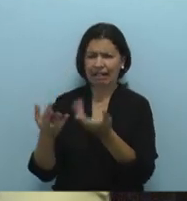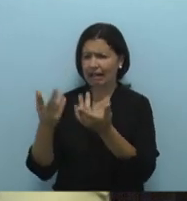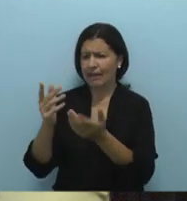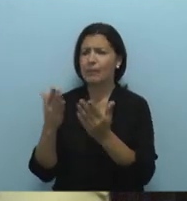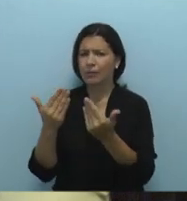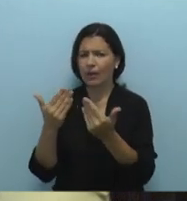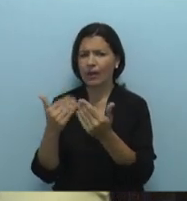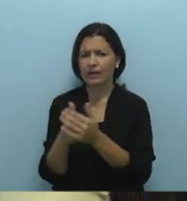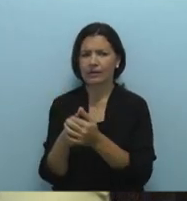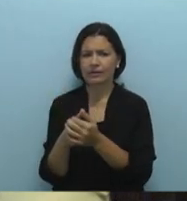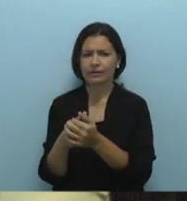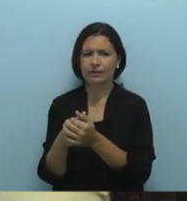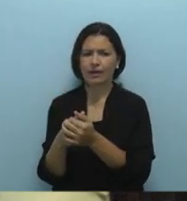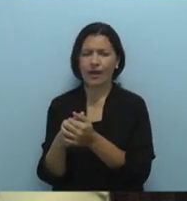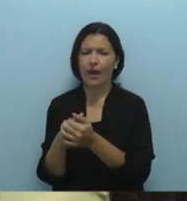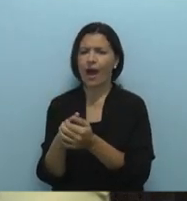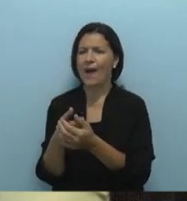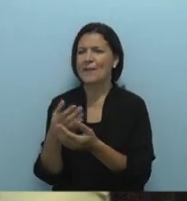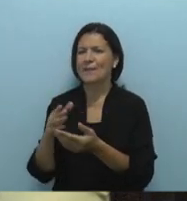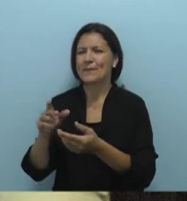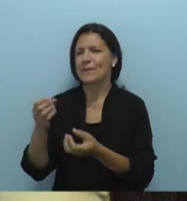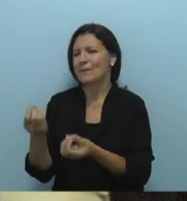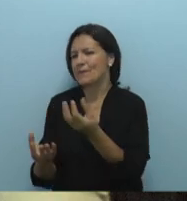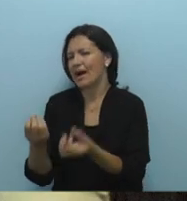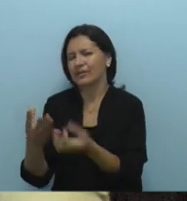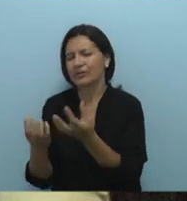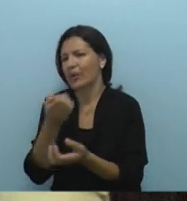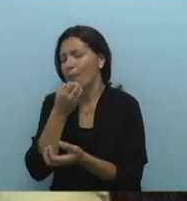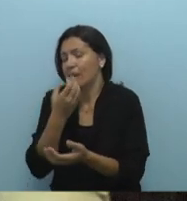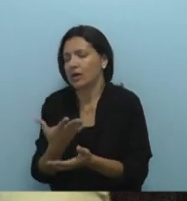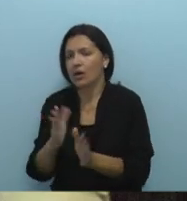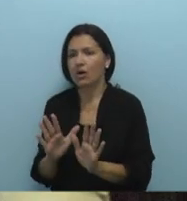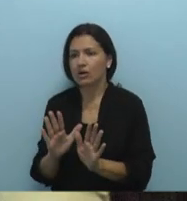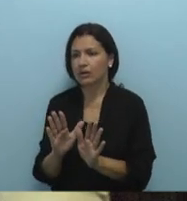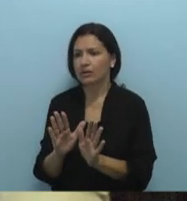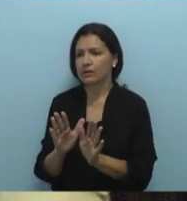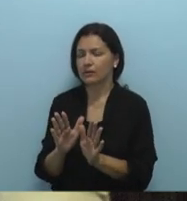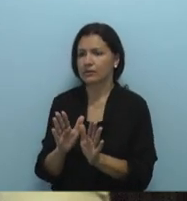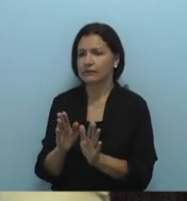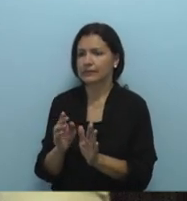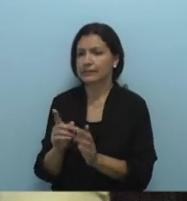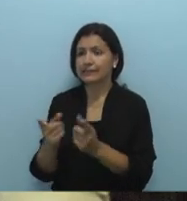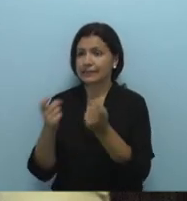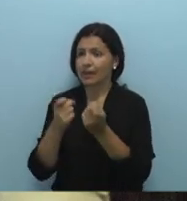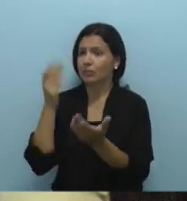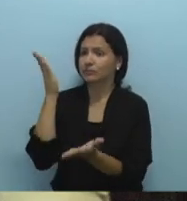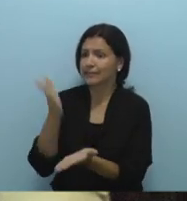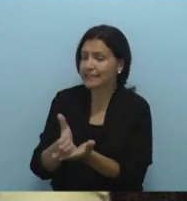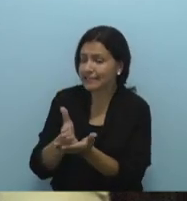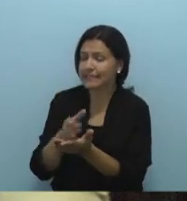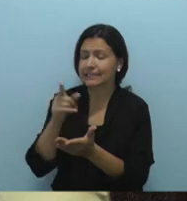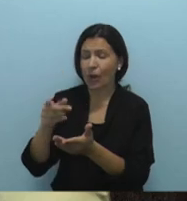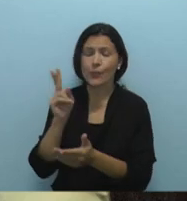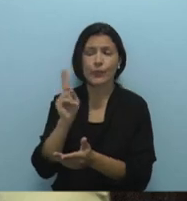para tener supuestamente un mejor pasto para lo que viene. Si no hay una penalidad para